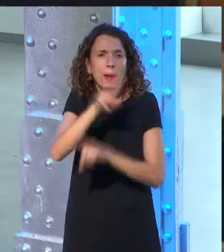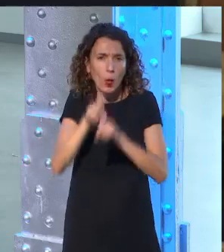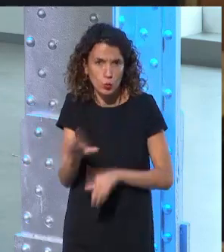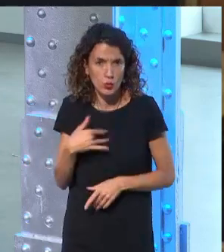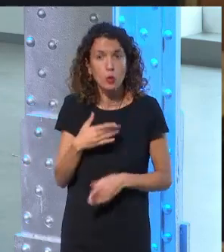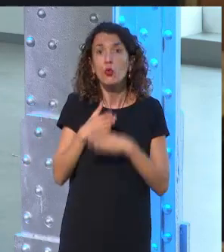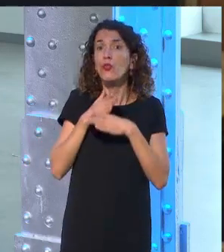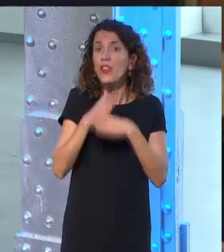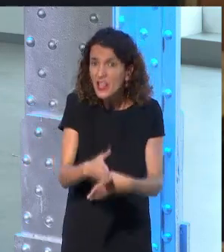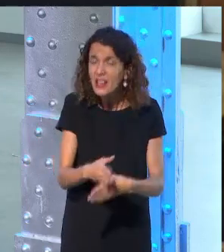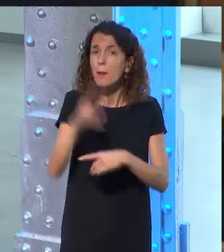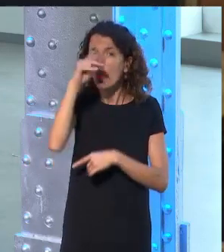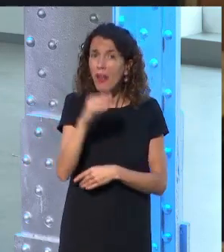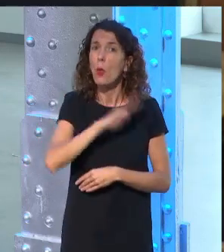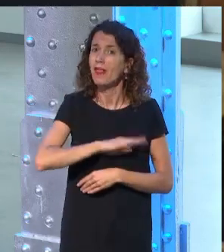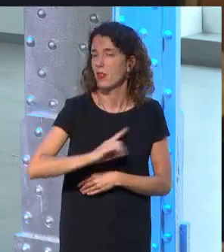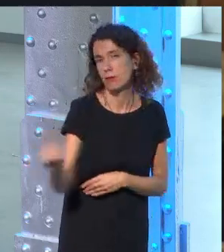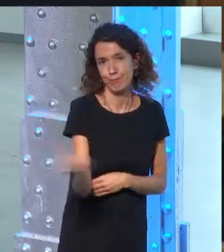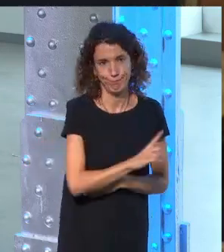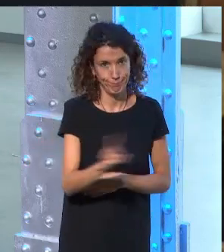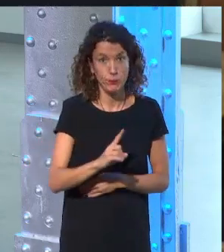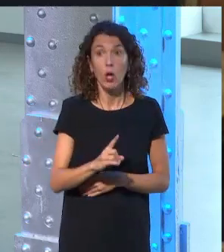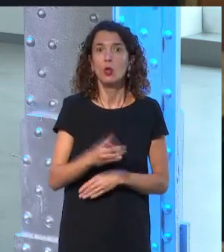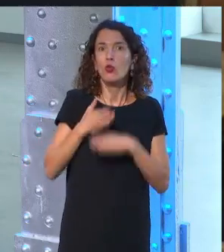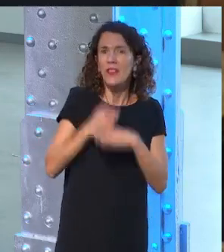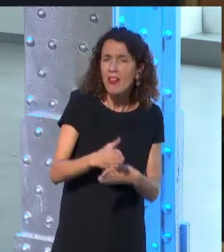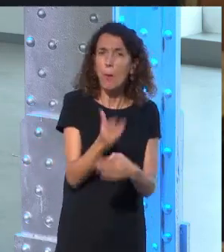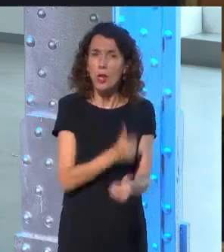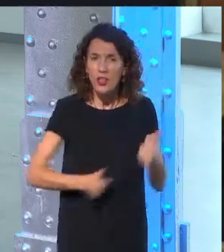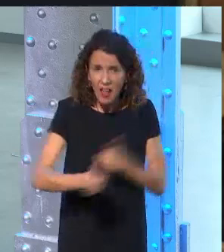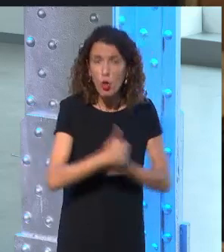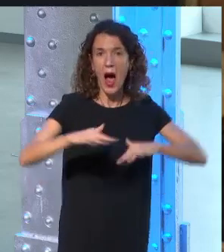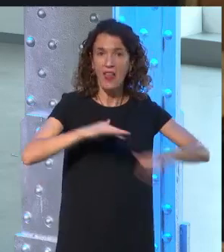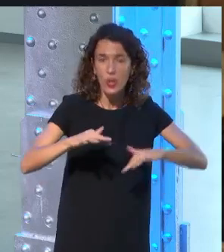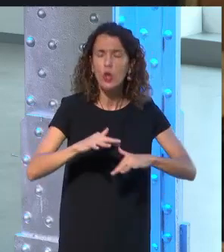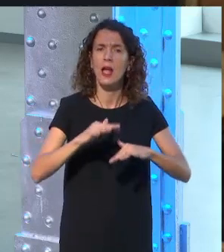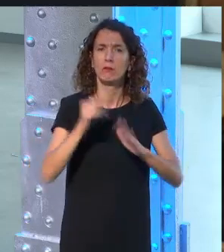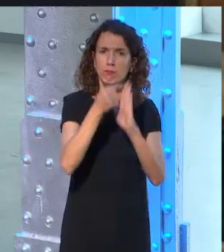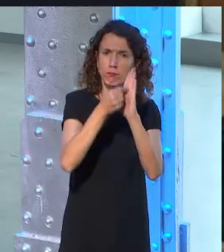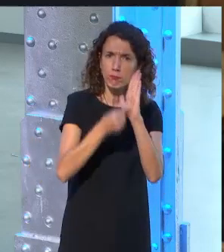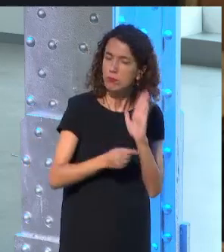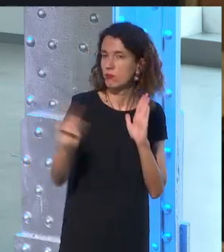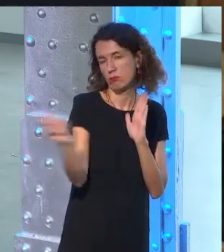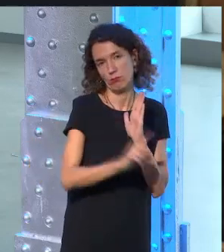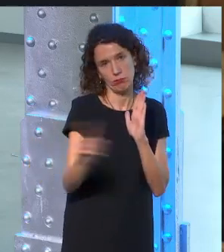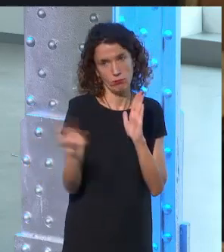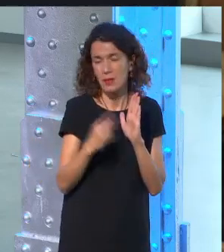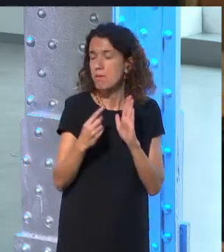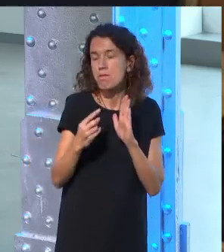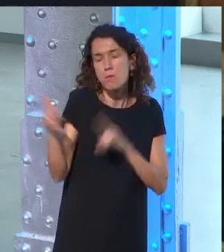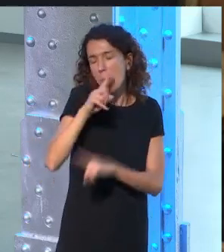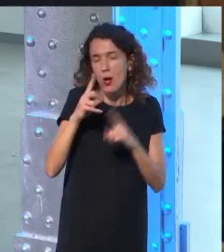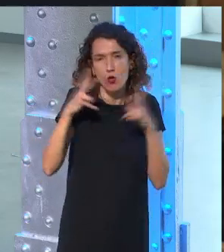no suficientemente preocupados, no suficientemente priorizando con acciones concretas el que es el